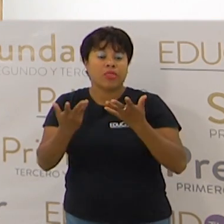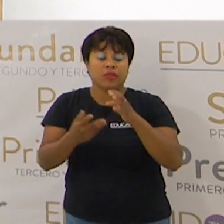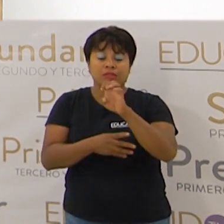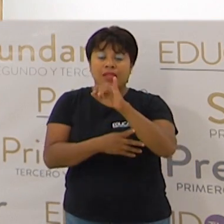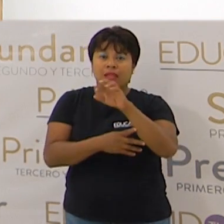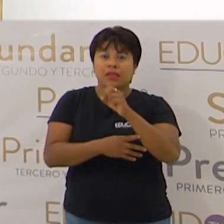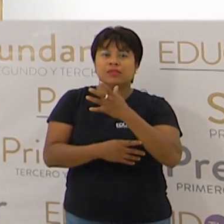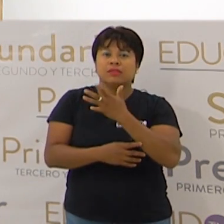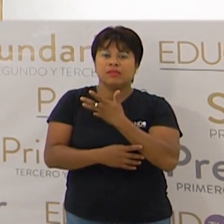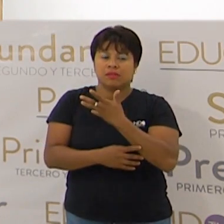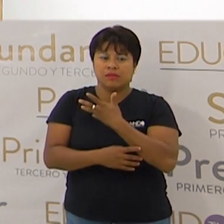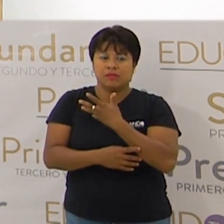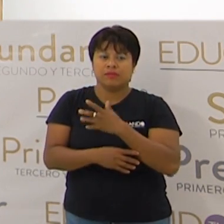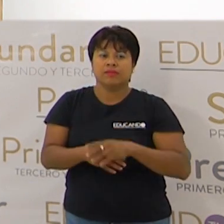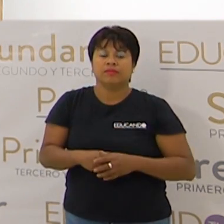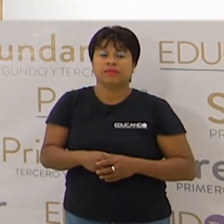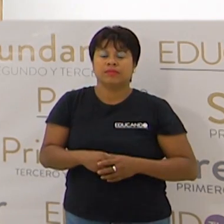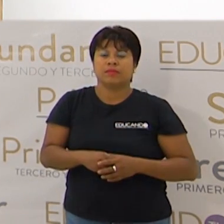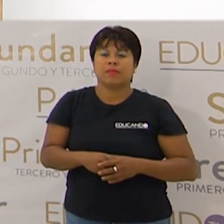tendría?